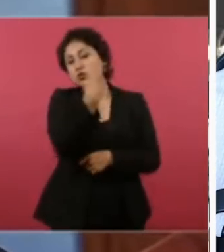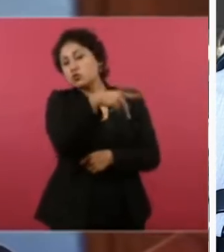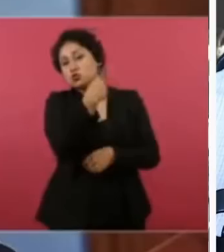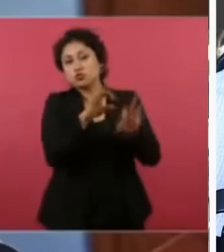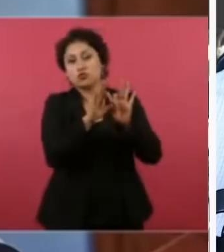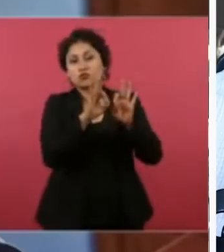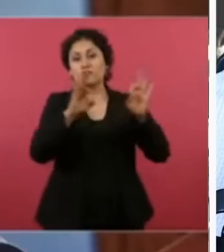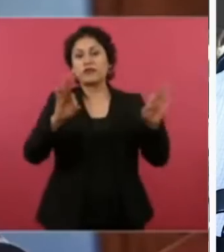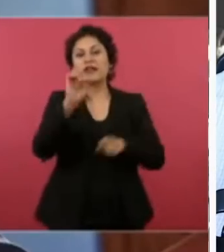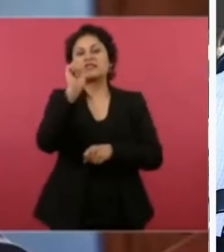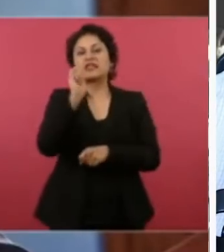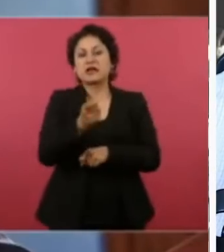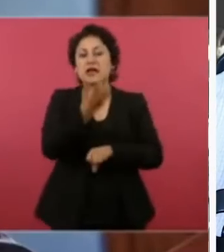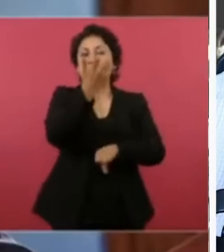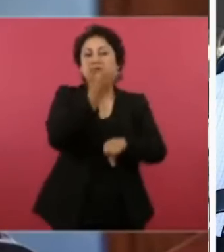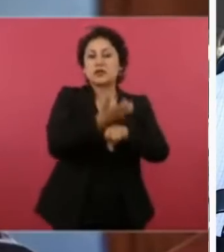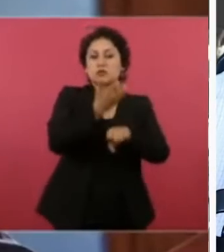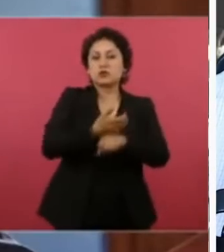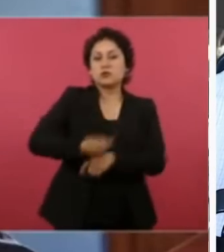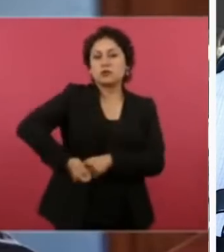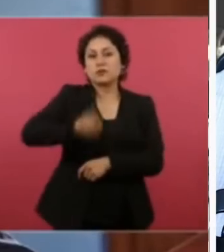primero es una falacia,